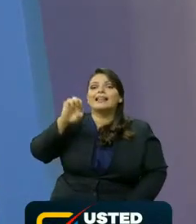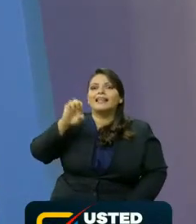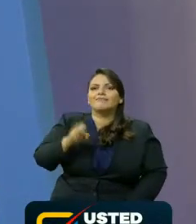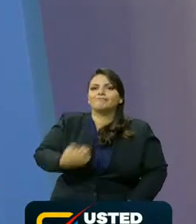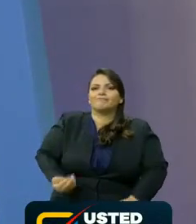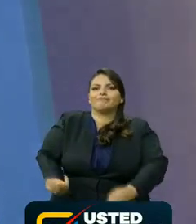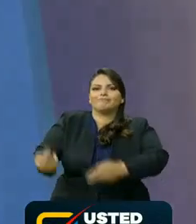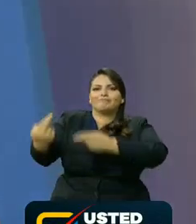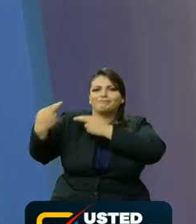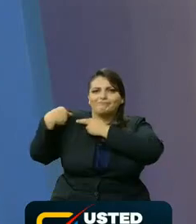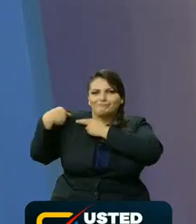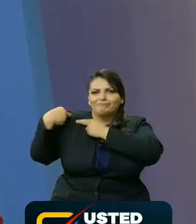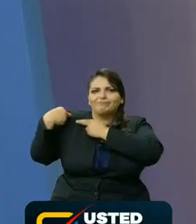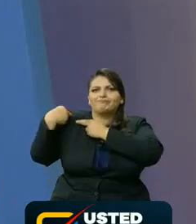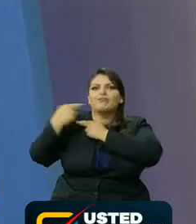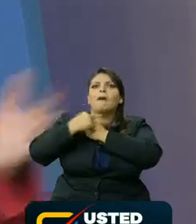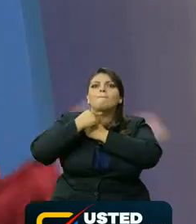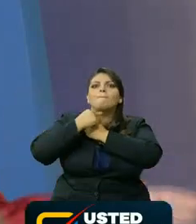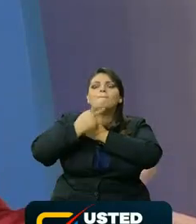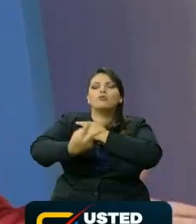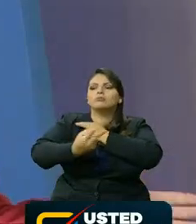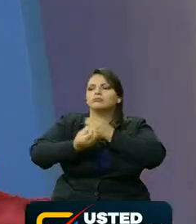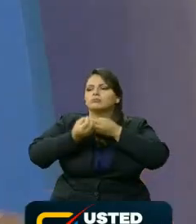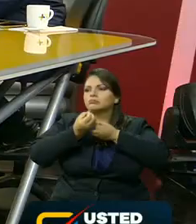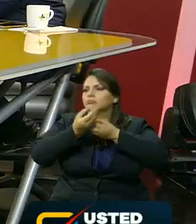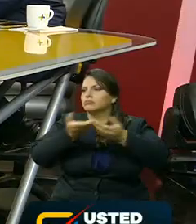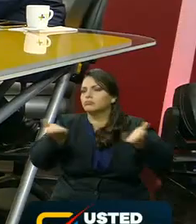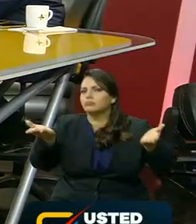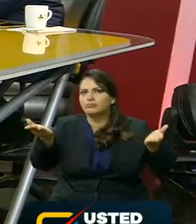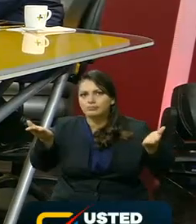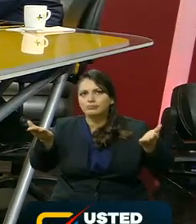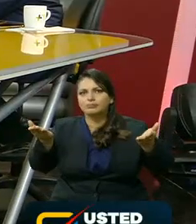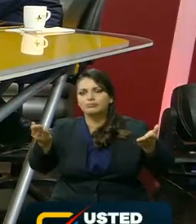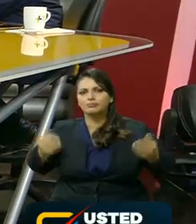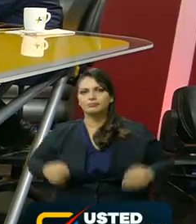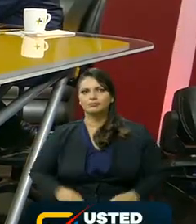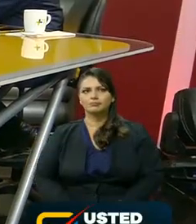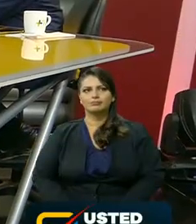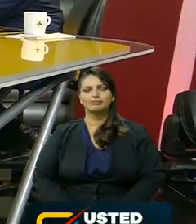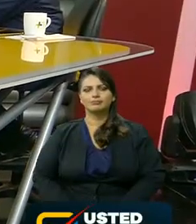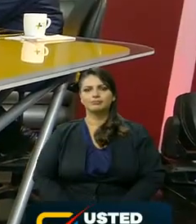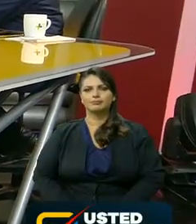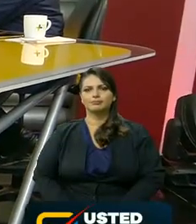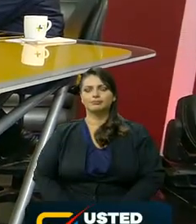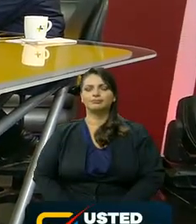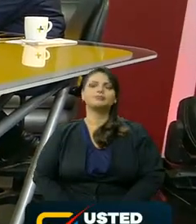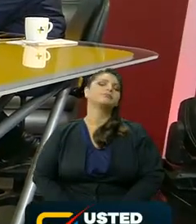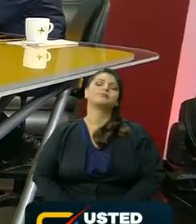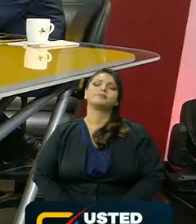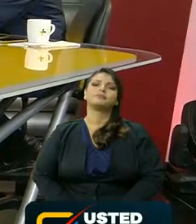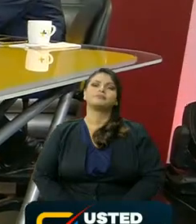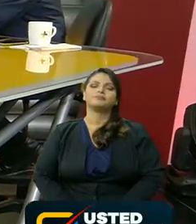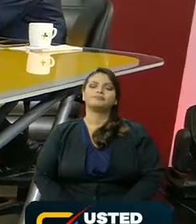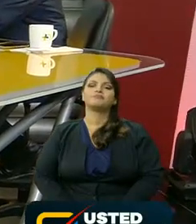voz autorizada es el Consejo Nacional Electoral. Ese resultado hay que esperar. Lo de esta tarde.